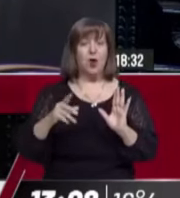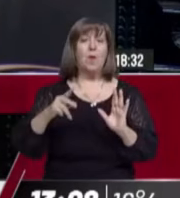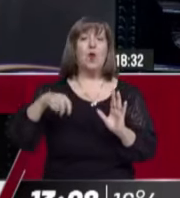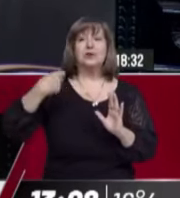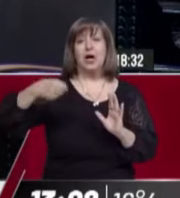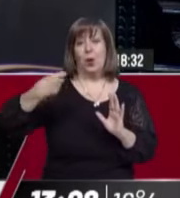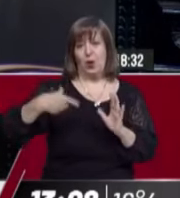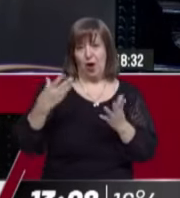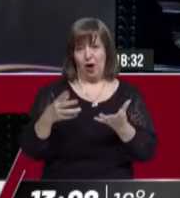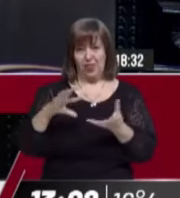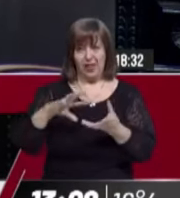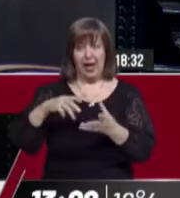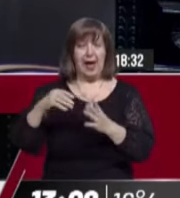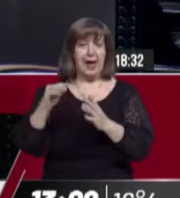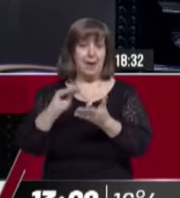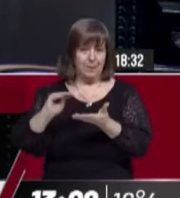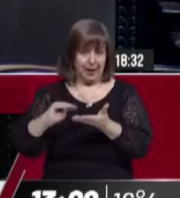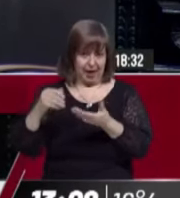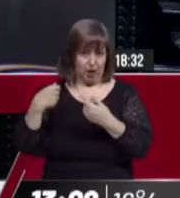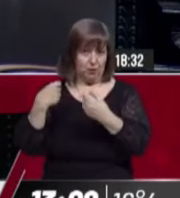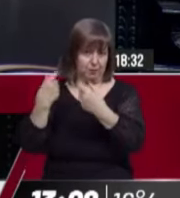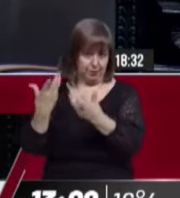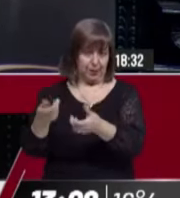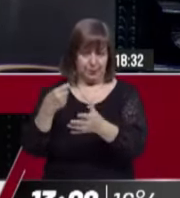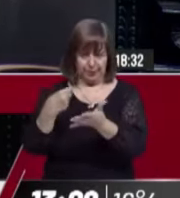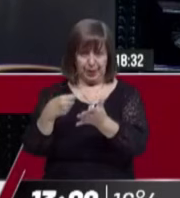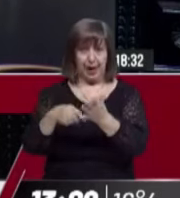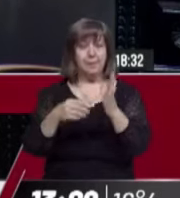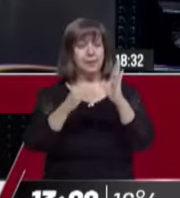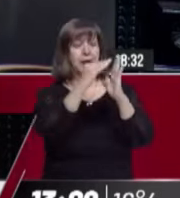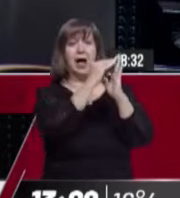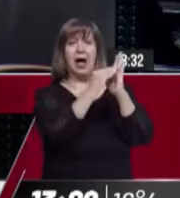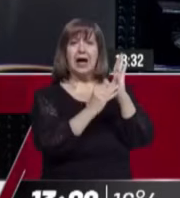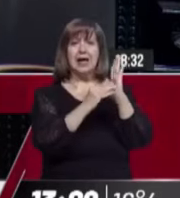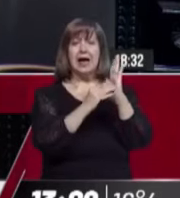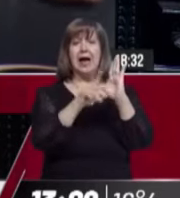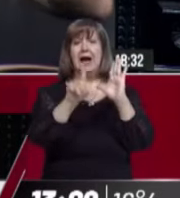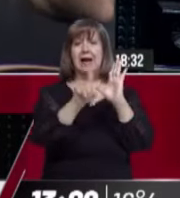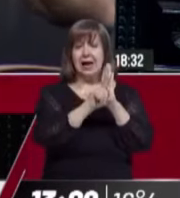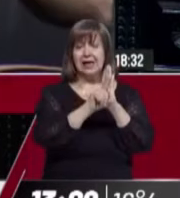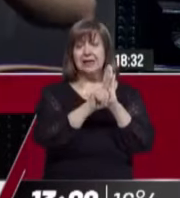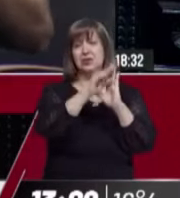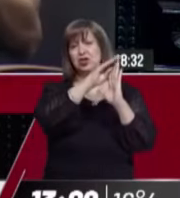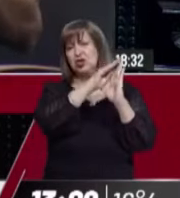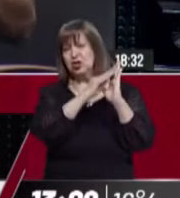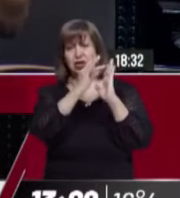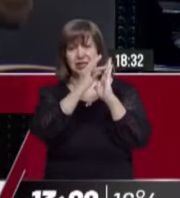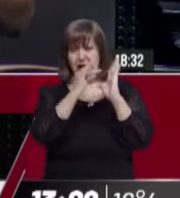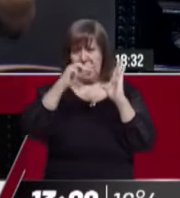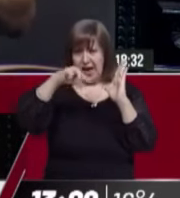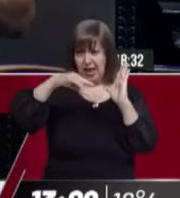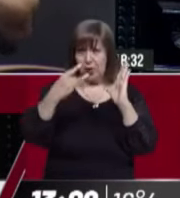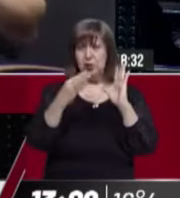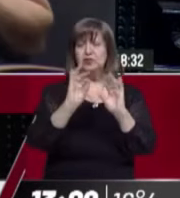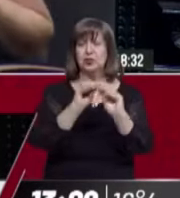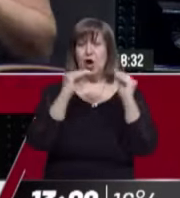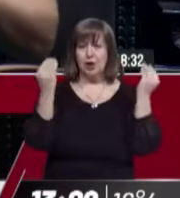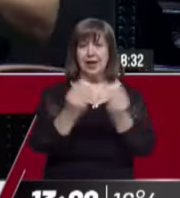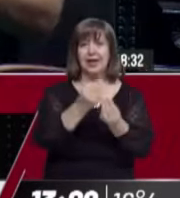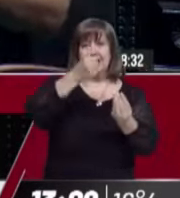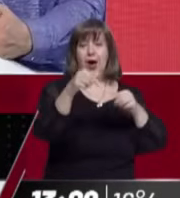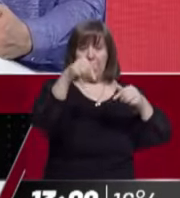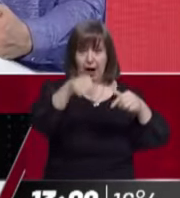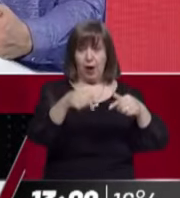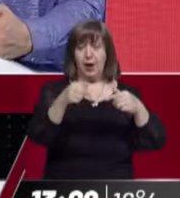la reforma fiscal ha sufrido... De 600 artículos han bajado a 300, ¿no? Marcelo, lo que decíamos en broma, claro, es una pocket, es una versión mucho más